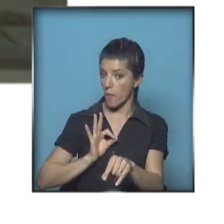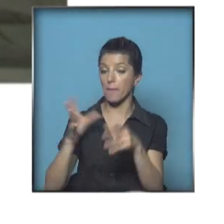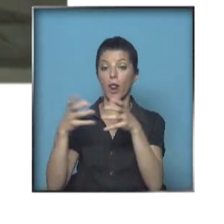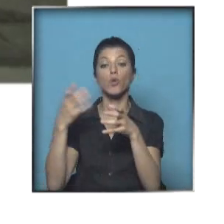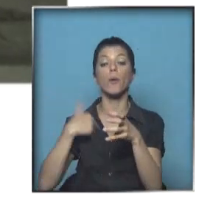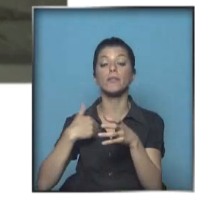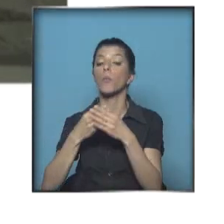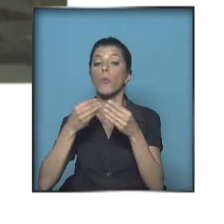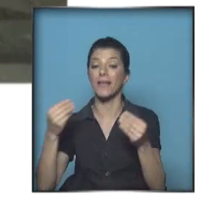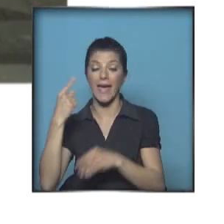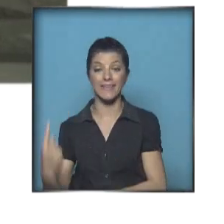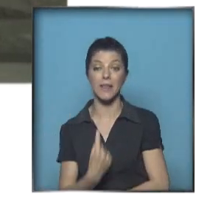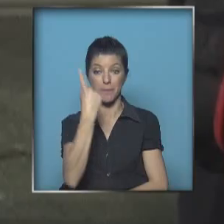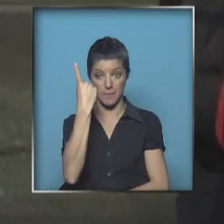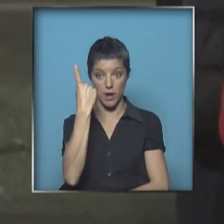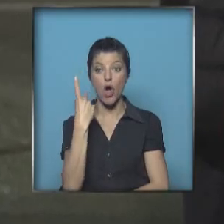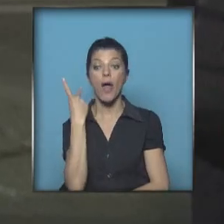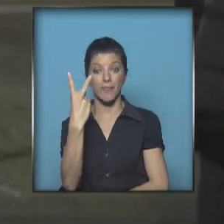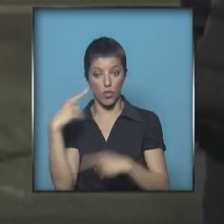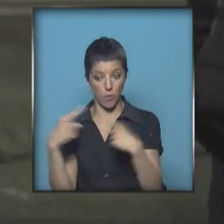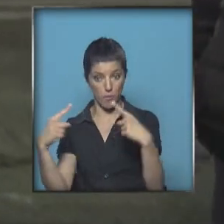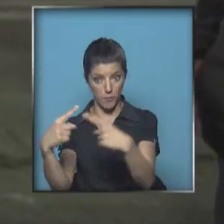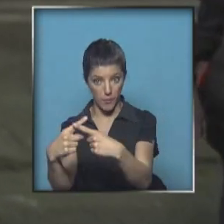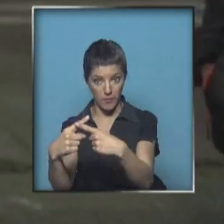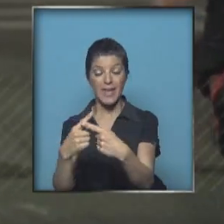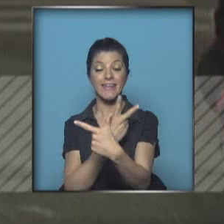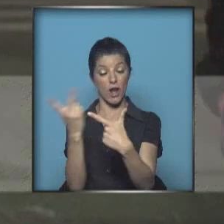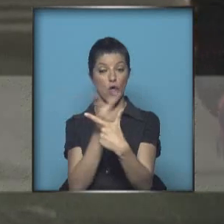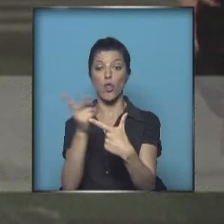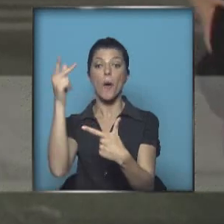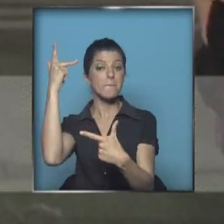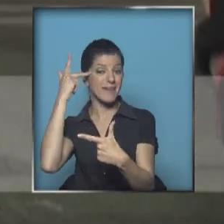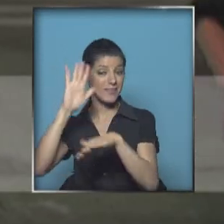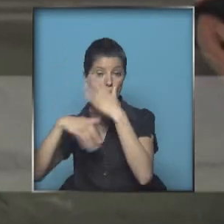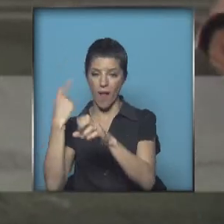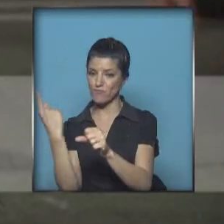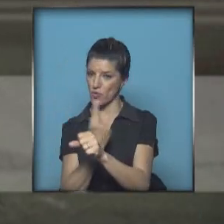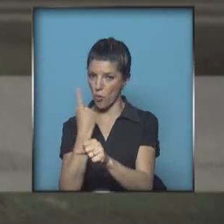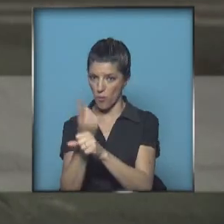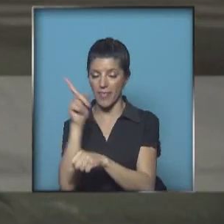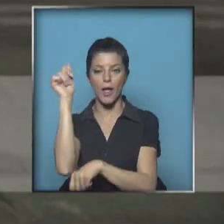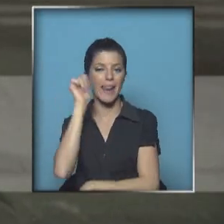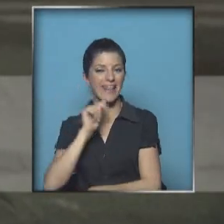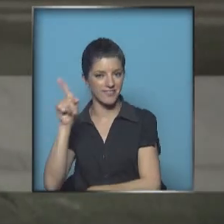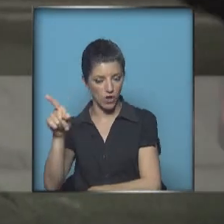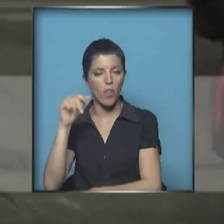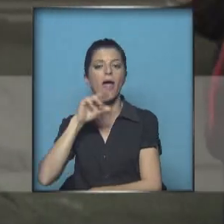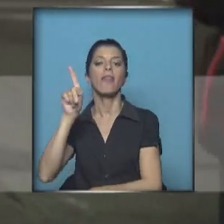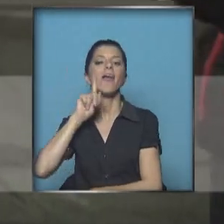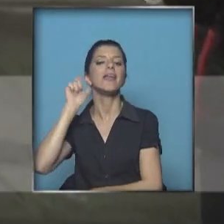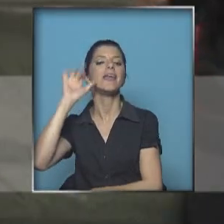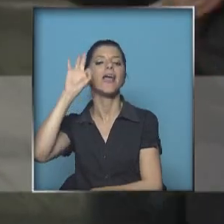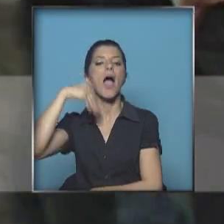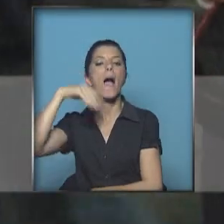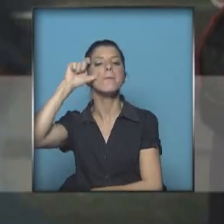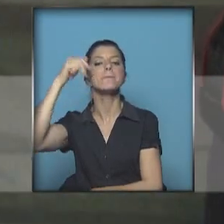porque va a ser el primero de los dos encuentros que no va a estar Leo Messi, que tiene una lesión ligamentaria y obviamente no va a poder estar en esta doble